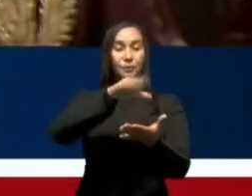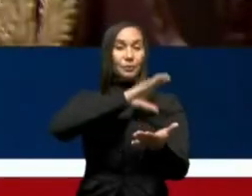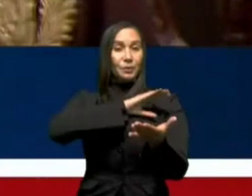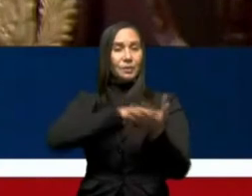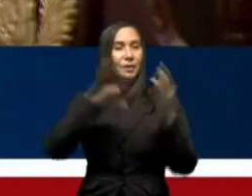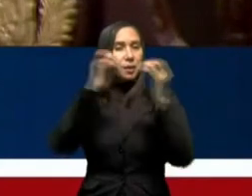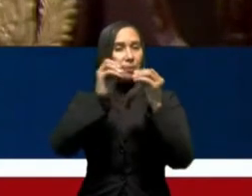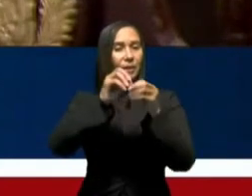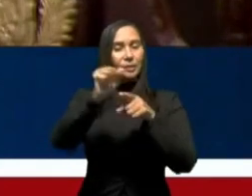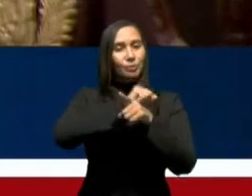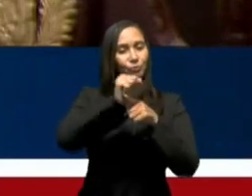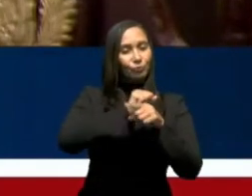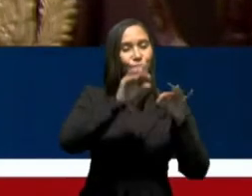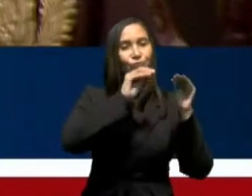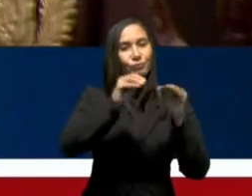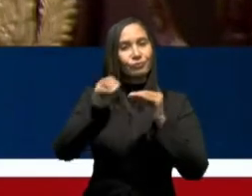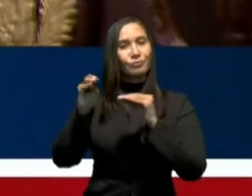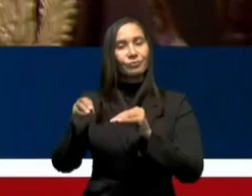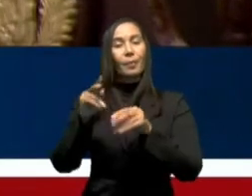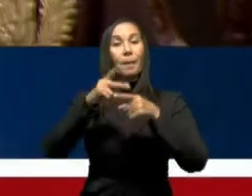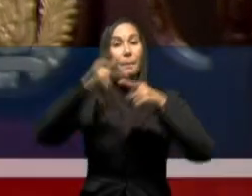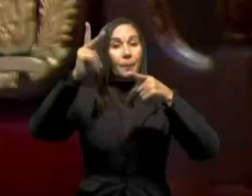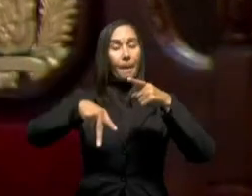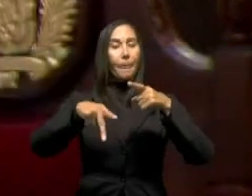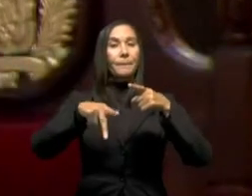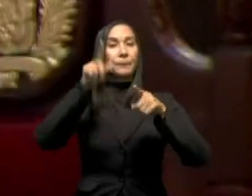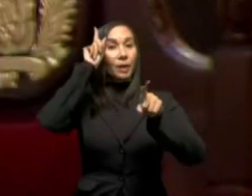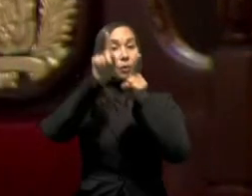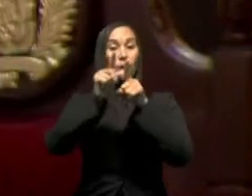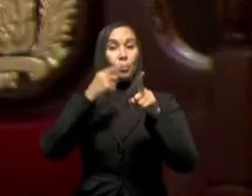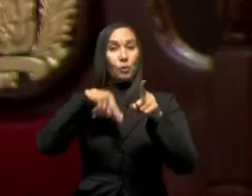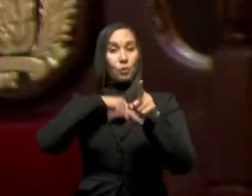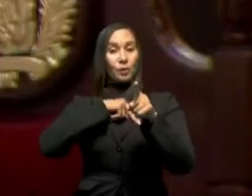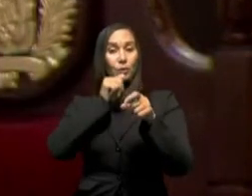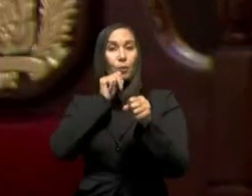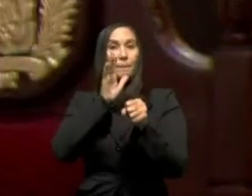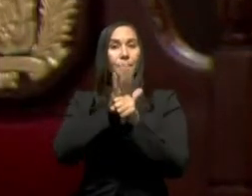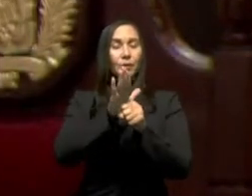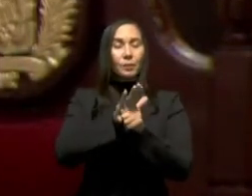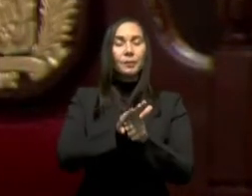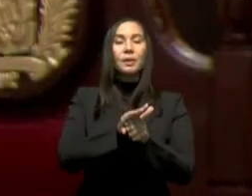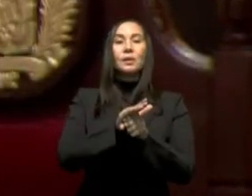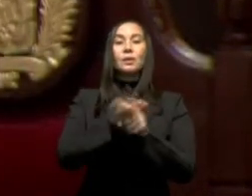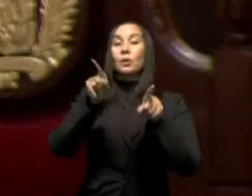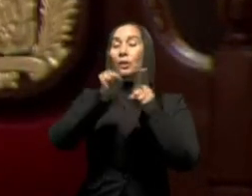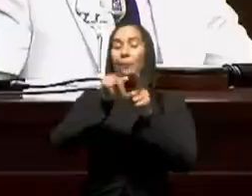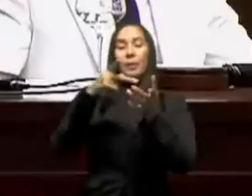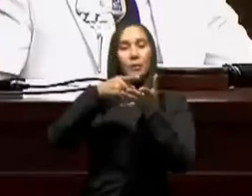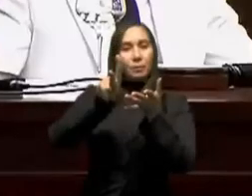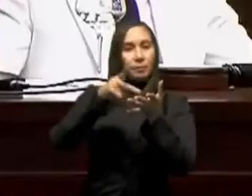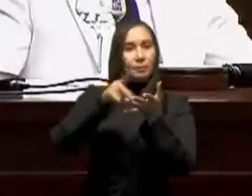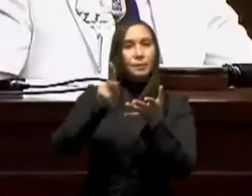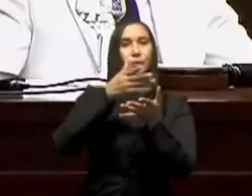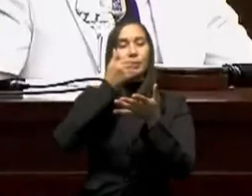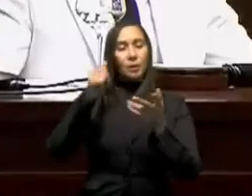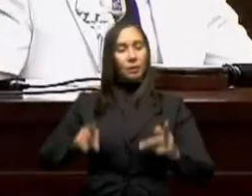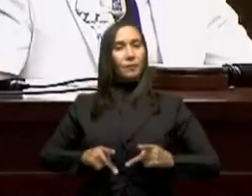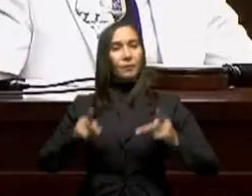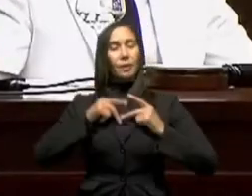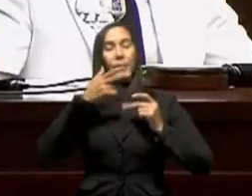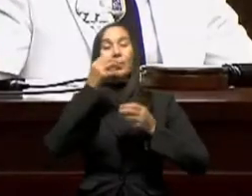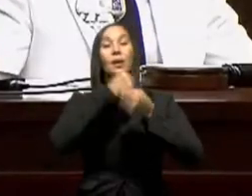policías más. Además, de acuerdo con nuestro compromiso de dignificar las condiciones laborales de nuestros policías, el